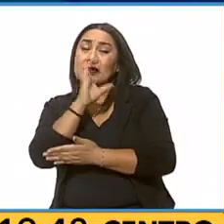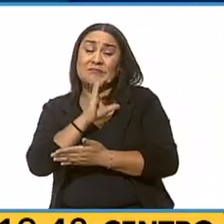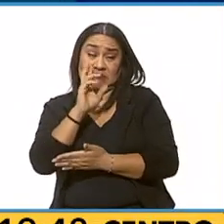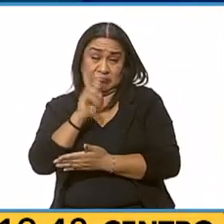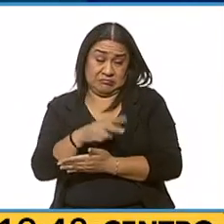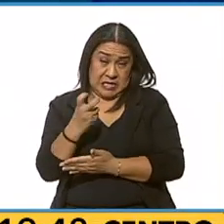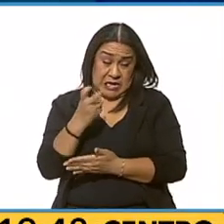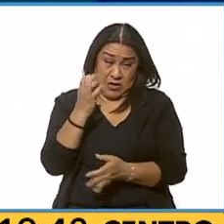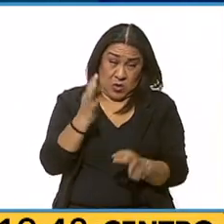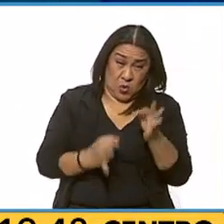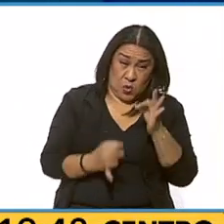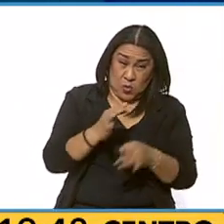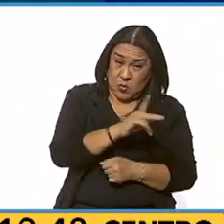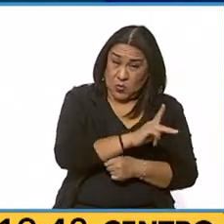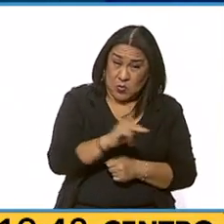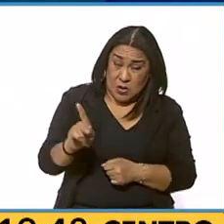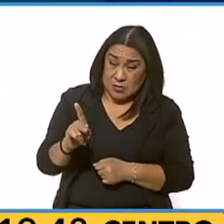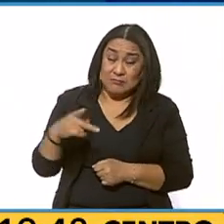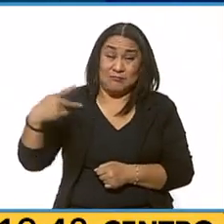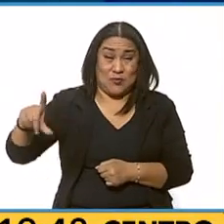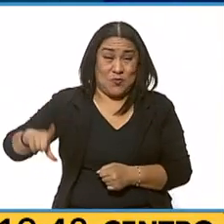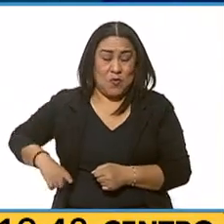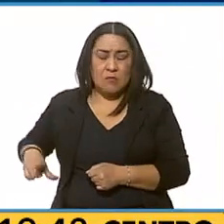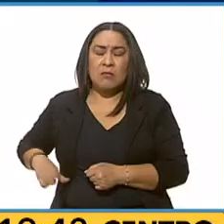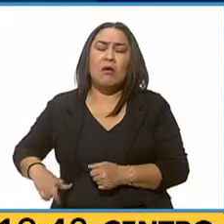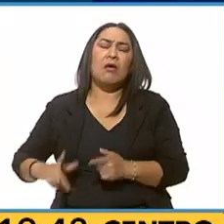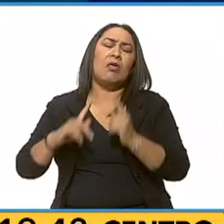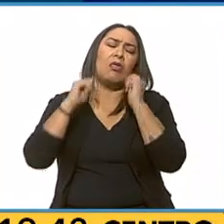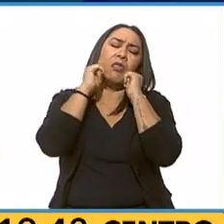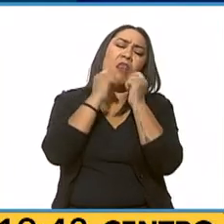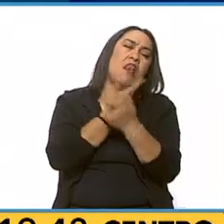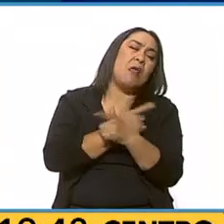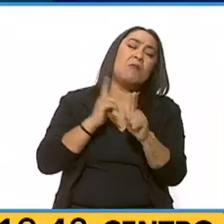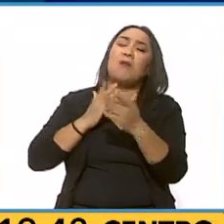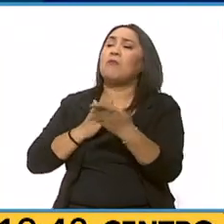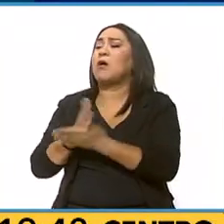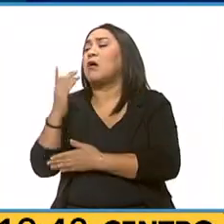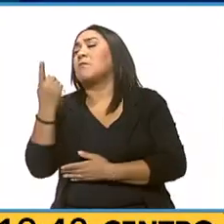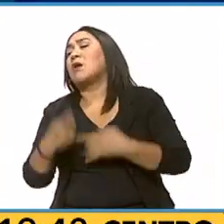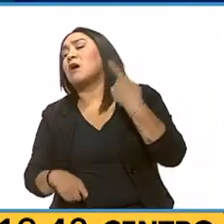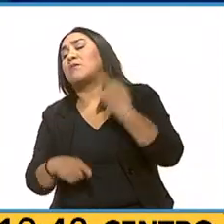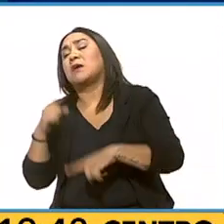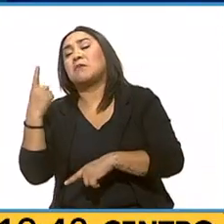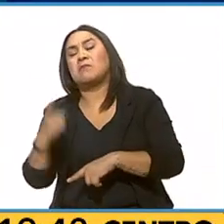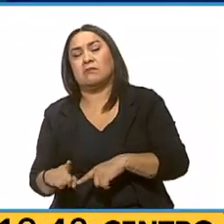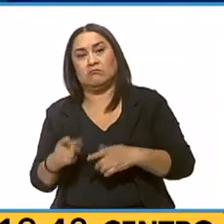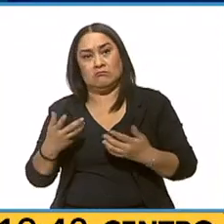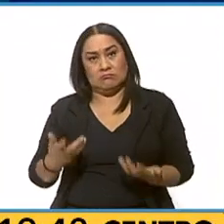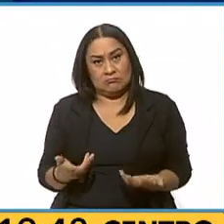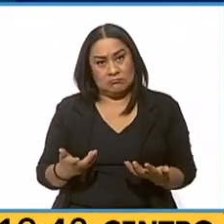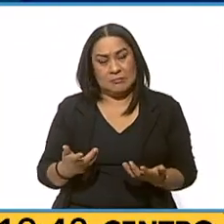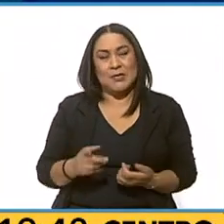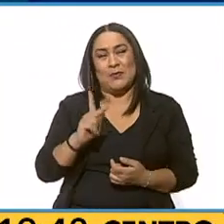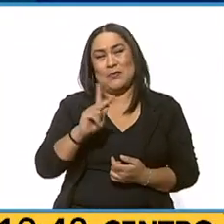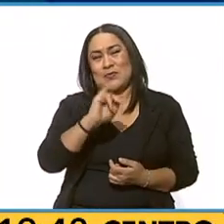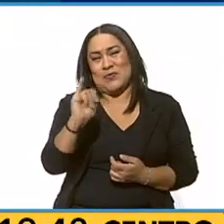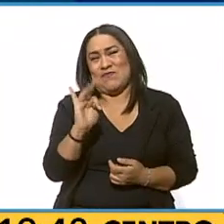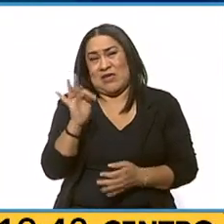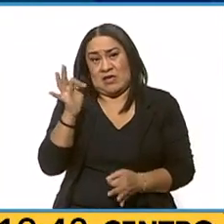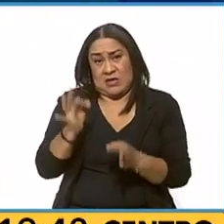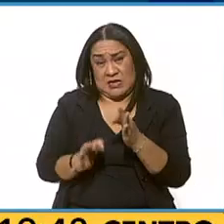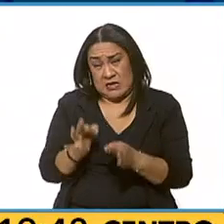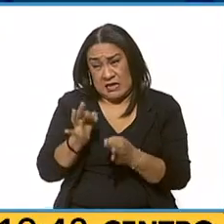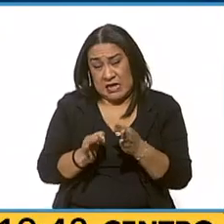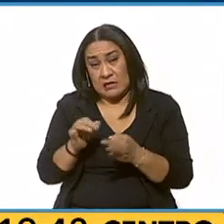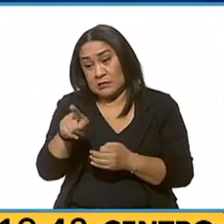justicia en México, el régimen neoliberal, lo que les daba la gana. Y la justicia, el Poder Judicial, ha hecho